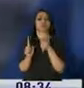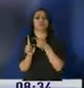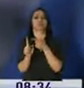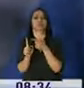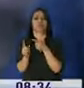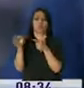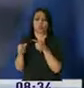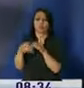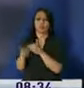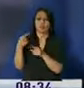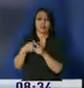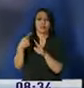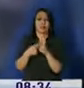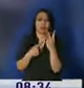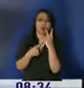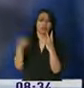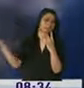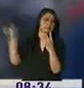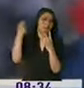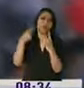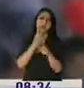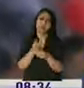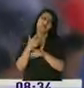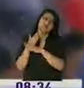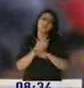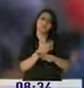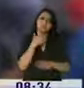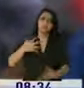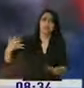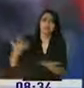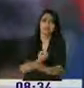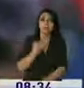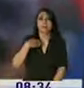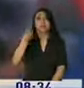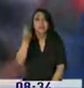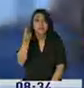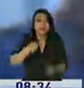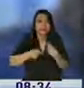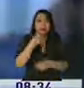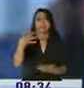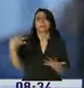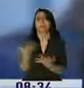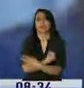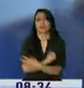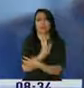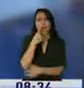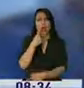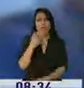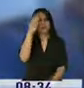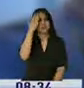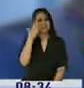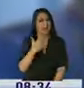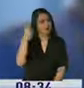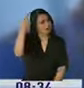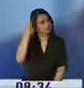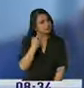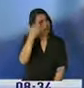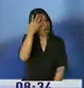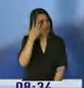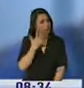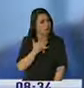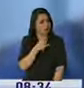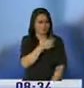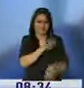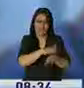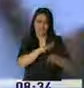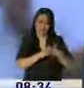Dos me pegaron, yo no me dejé, me quitan la plata de la venta me quitan. Con la cabeza completamente ensangrentada por las heridas que le habrían